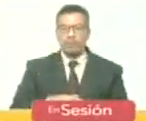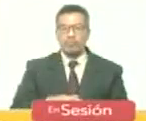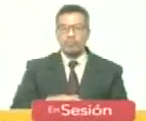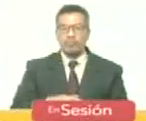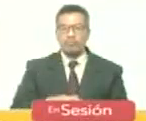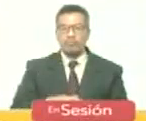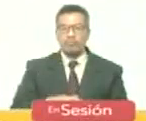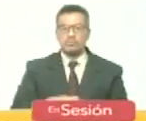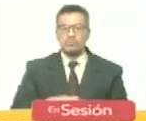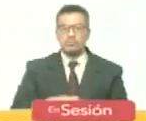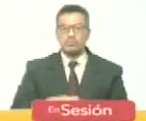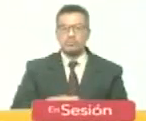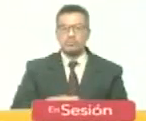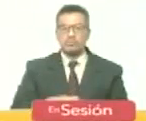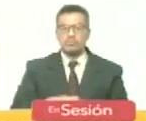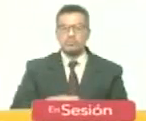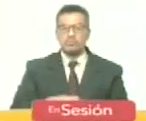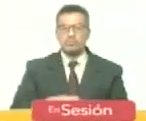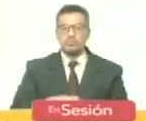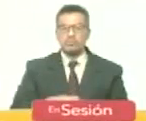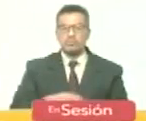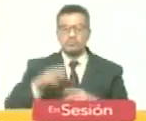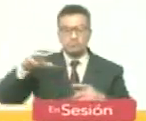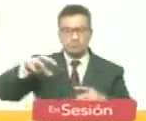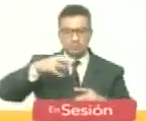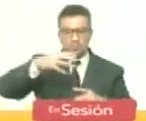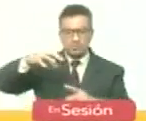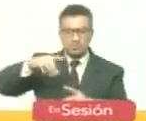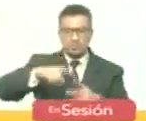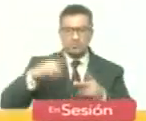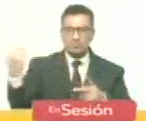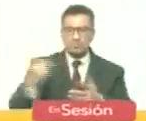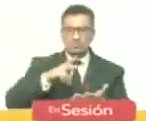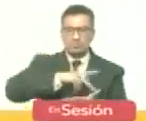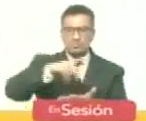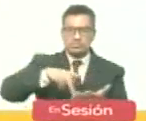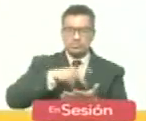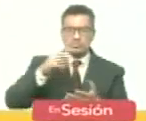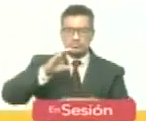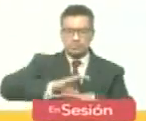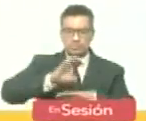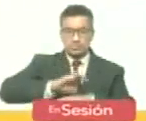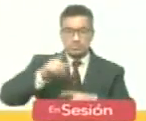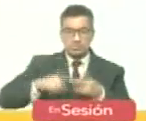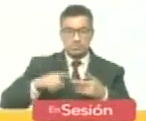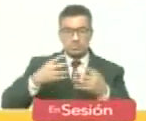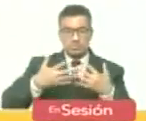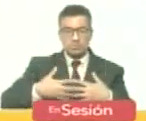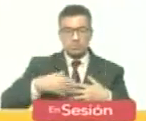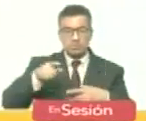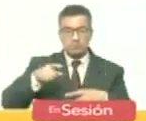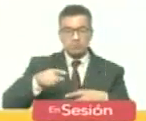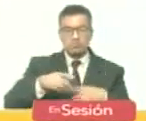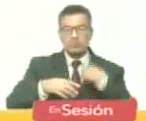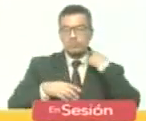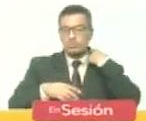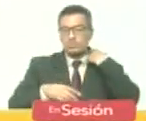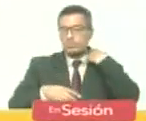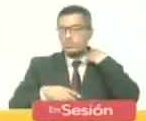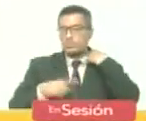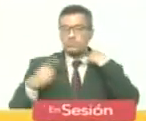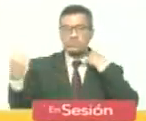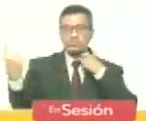era que el dron que viniera desde la Plaza Ibarra, es decir, del Centro Empresarial Cipreses,